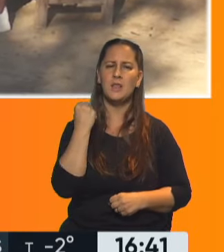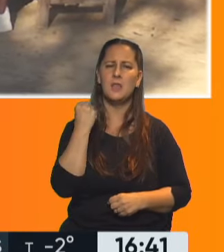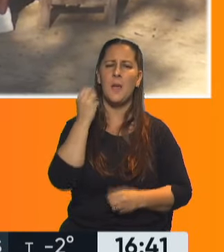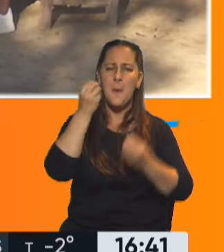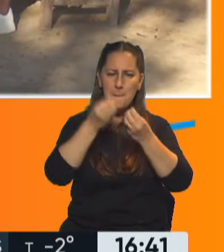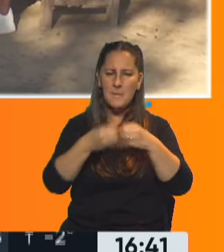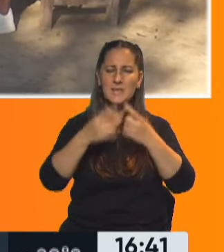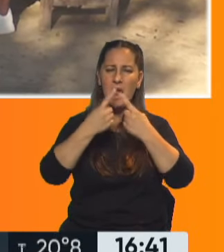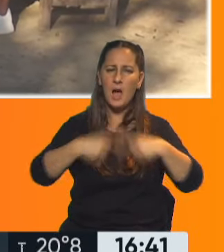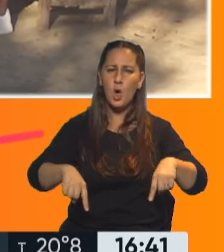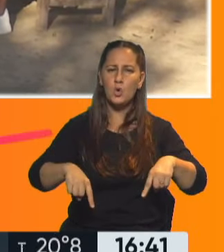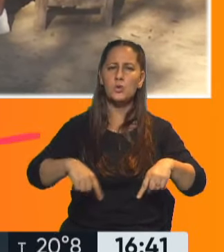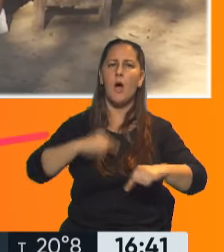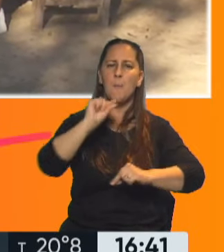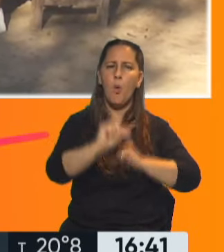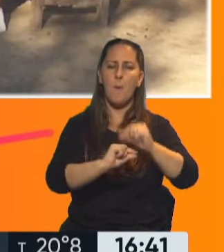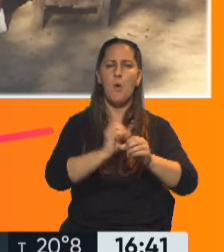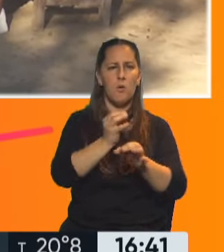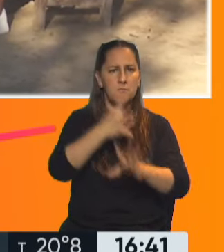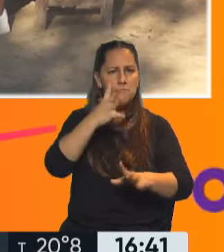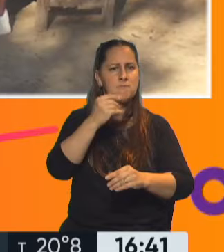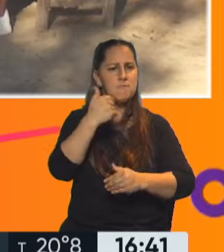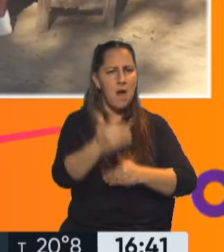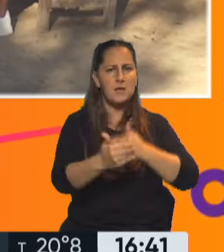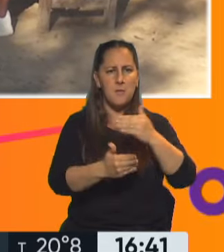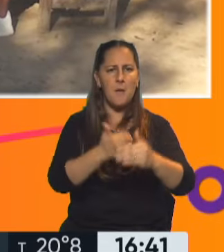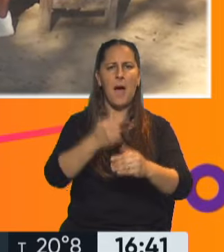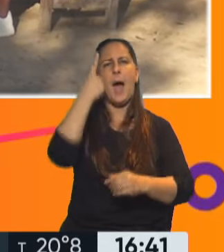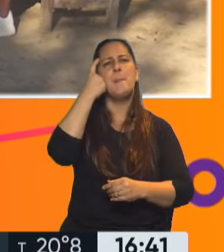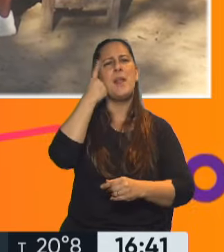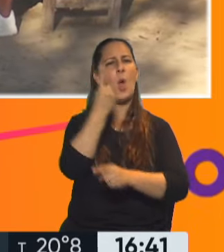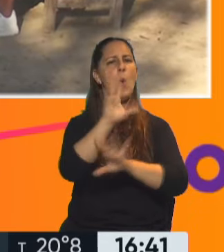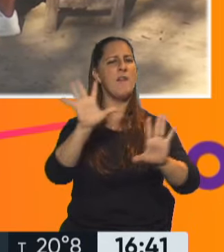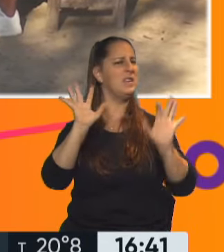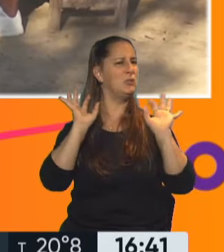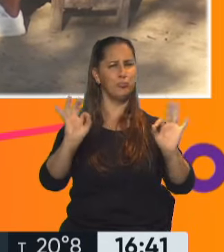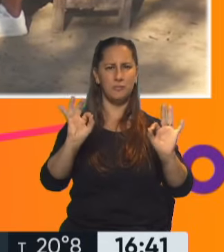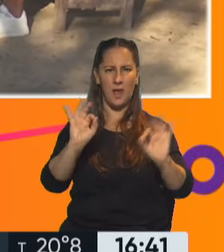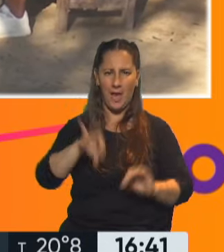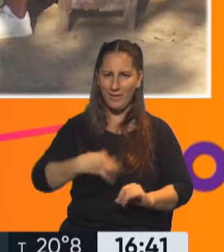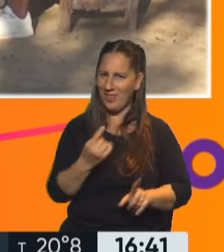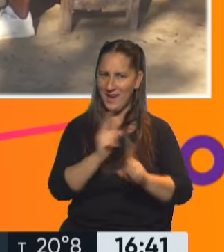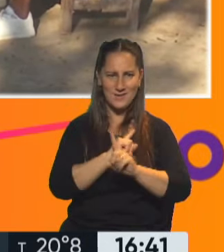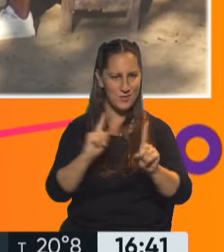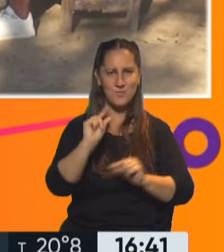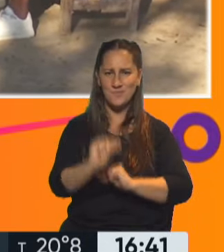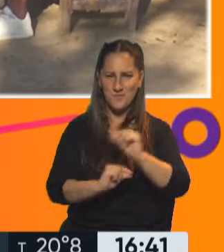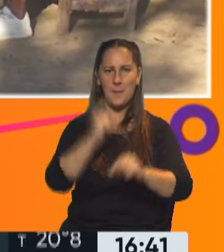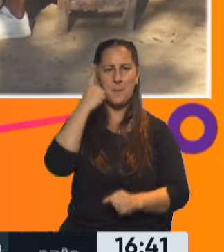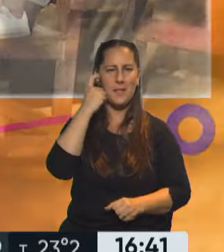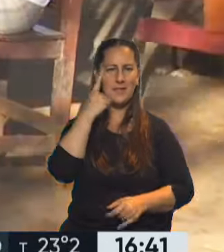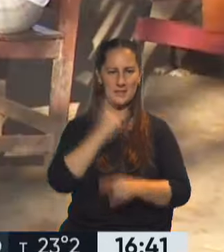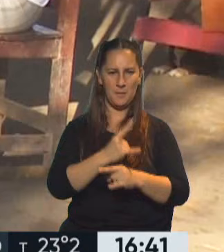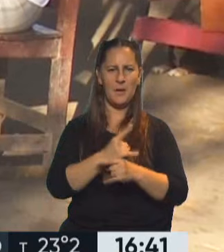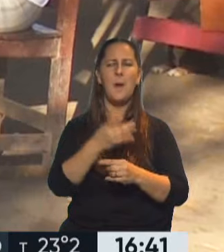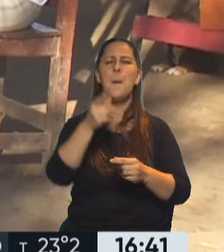las cosas y se siga perfeccionando, porque no todo en la vida se aprende de una sola vez. Claro. Indio, ¿y ese, bueno, qué tipo de